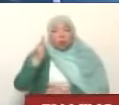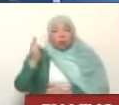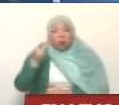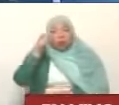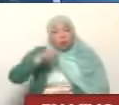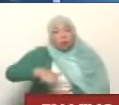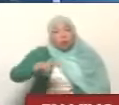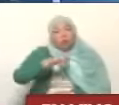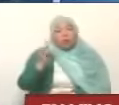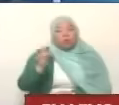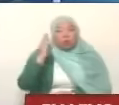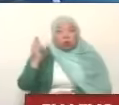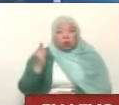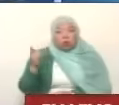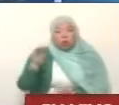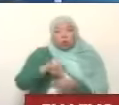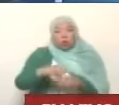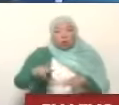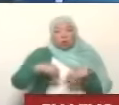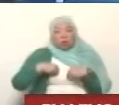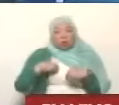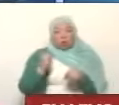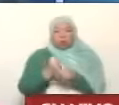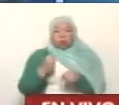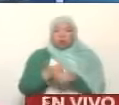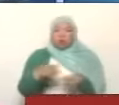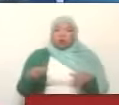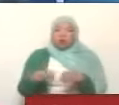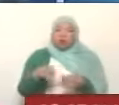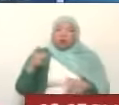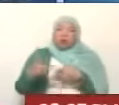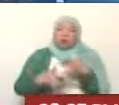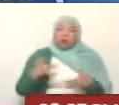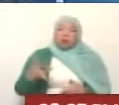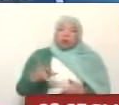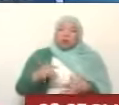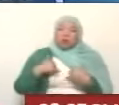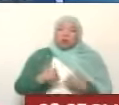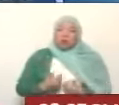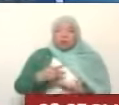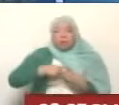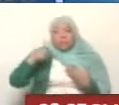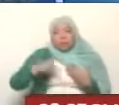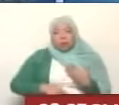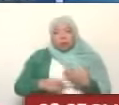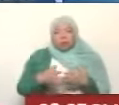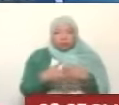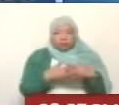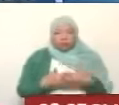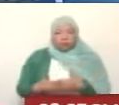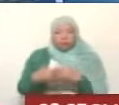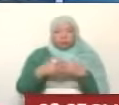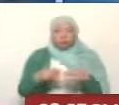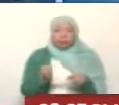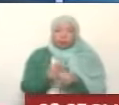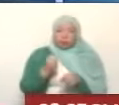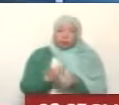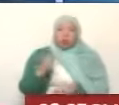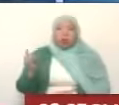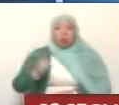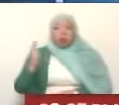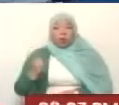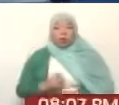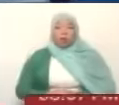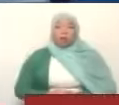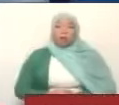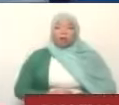el pueblo boliviano, reencontrarse, reunificarse y derrotar este plan del imperialismo para recolonizar Bolivia.